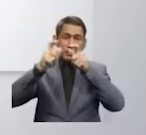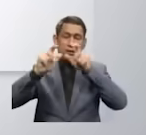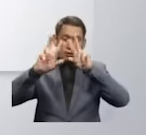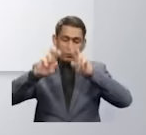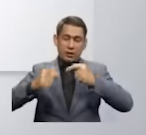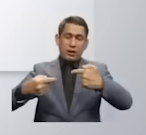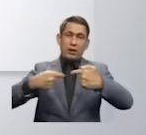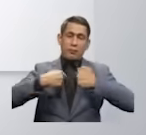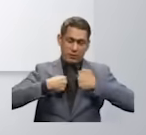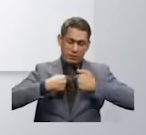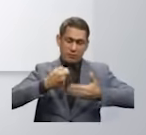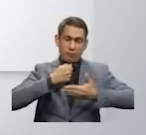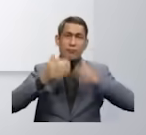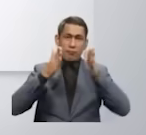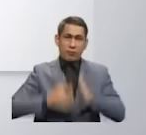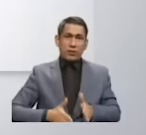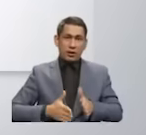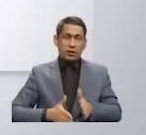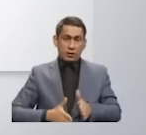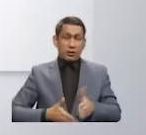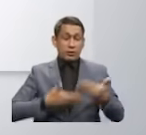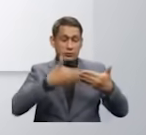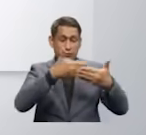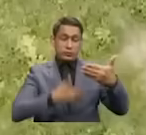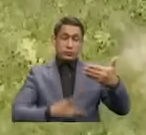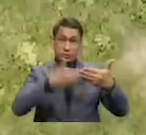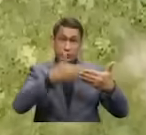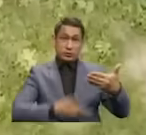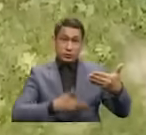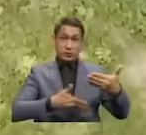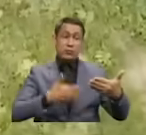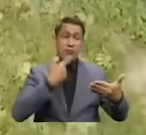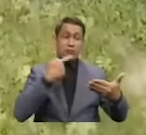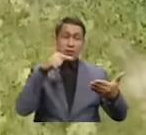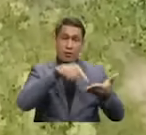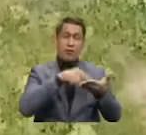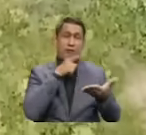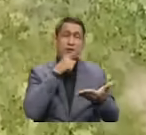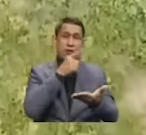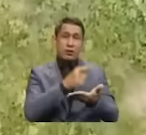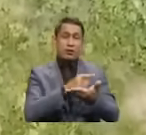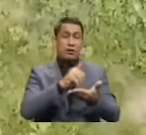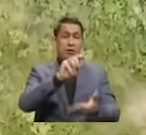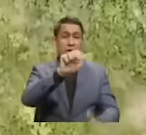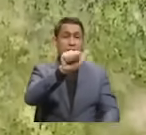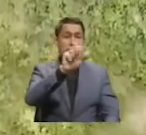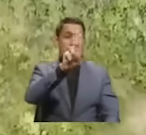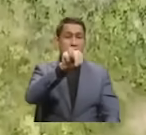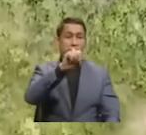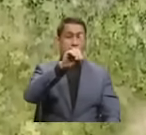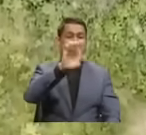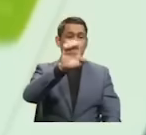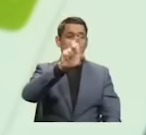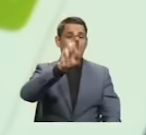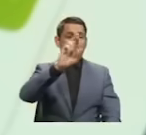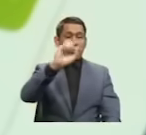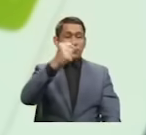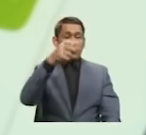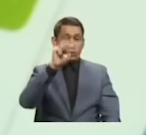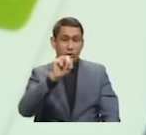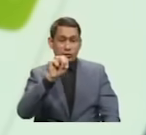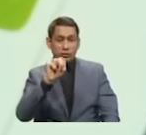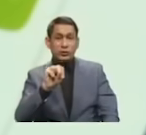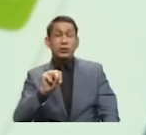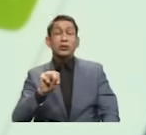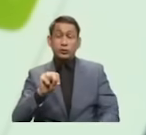chats que reposan en el expediente fiscal le pertenecen. La cercanía de Anderson B. con Leandro Norero no solamente se llegó a conocer